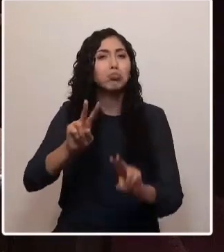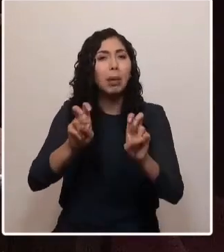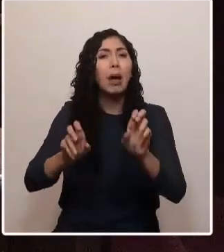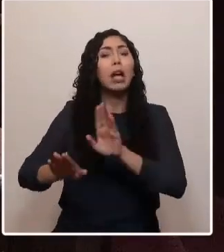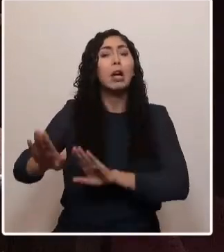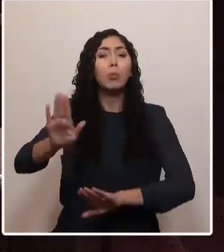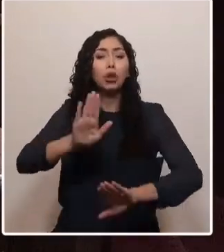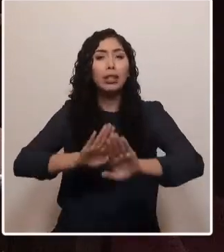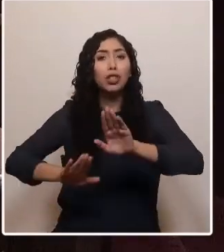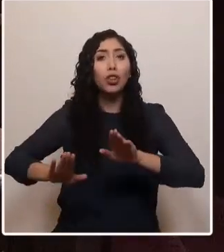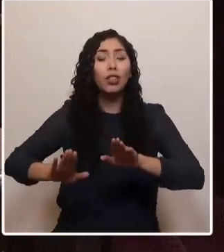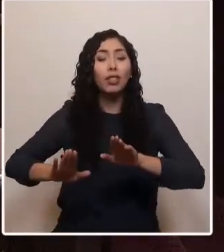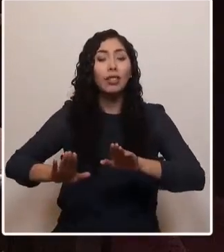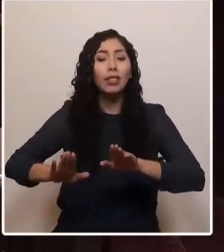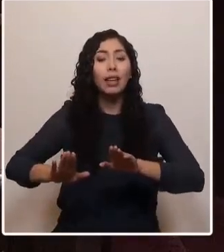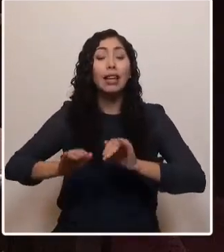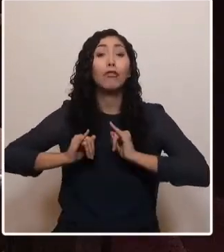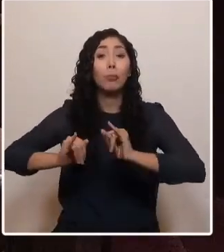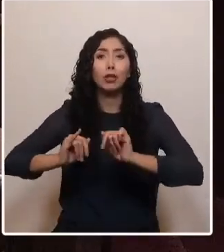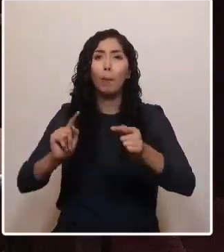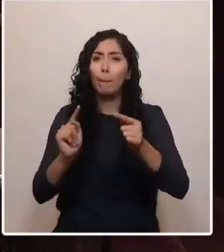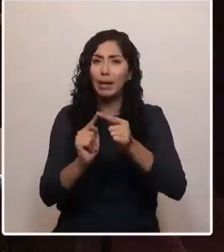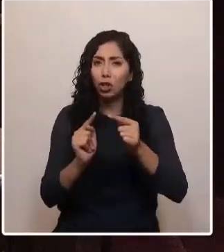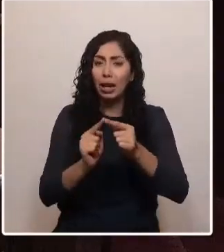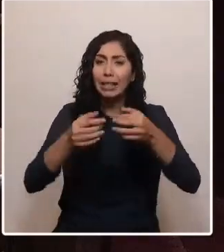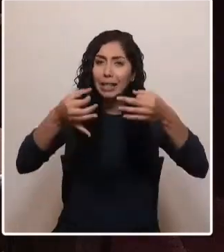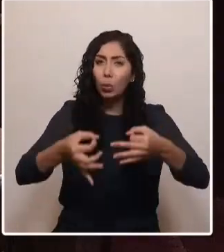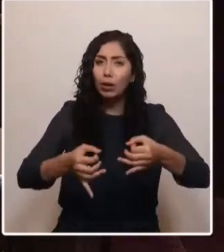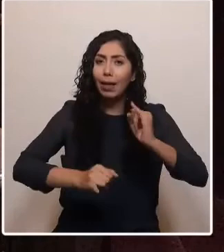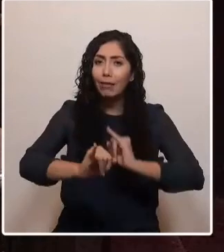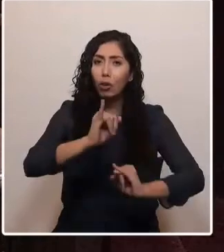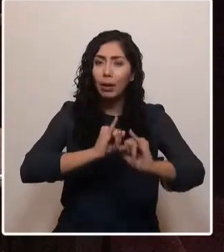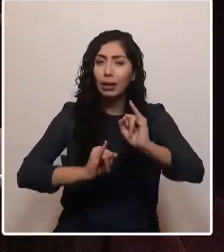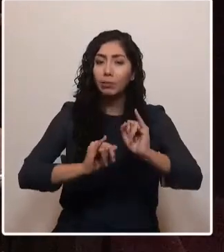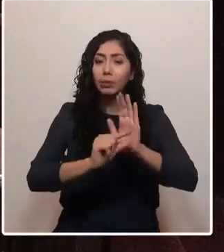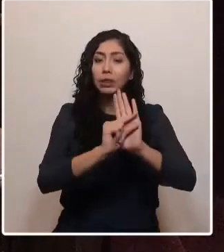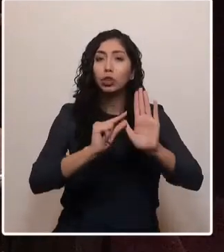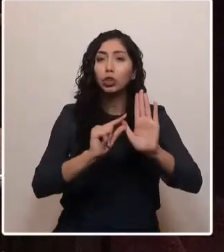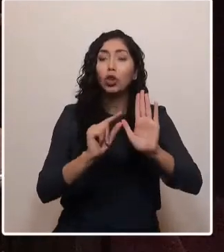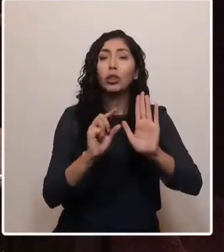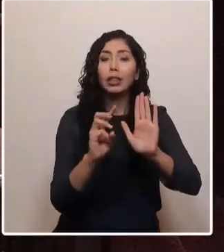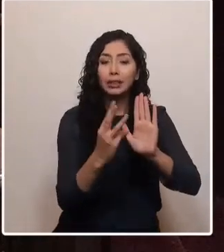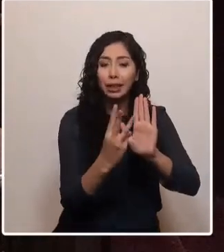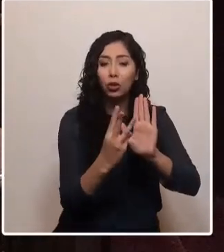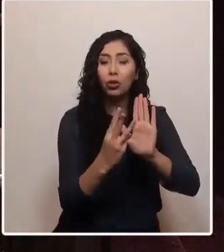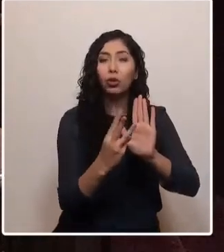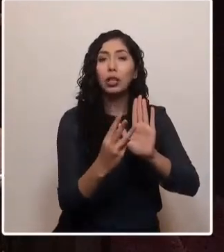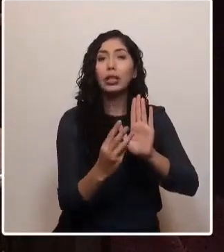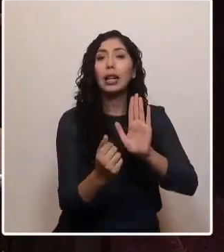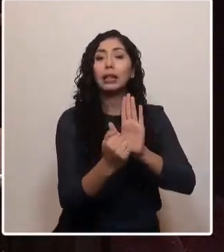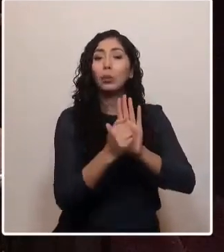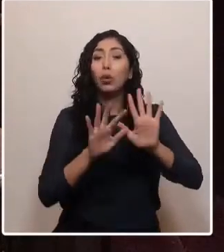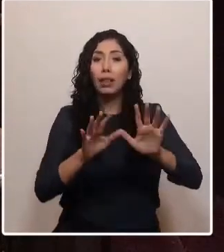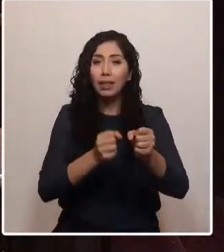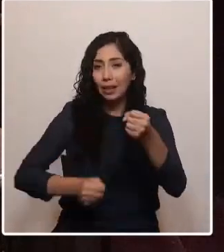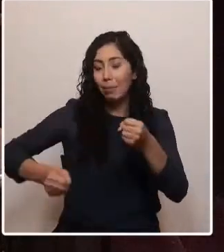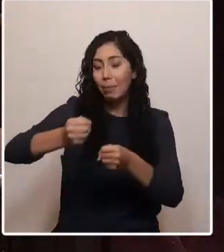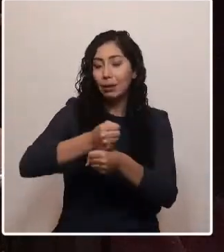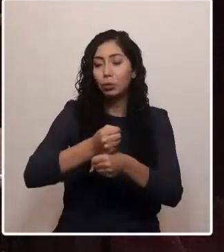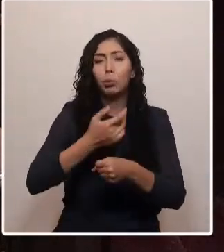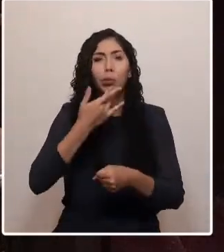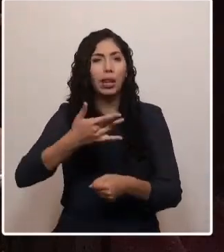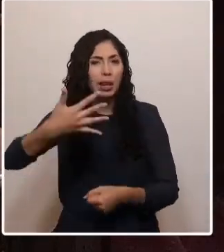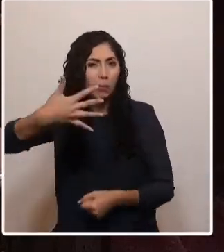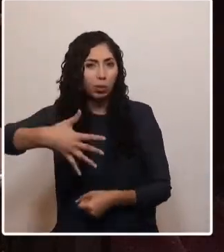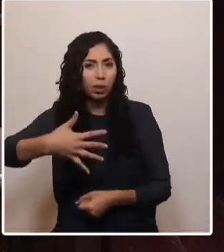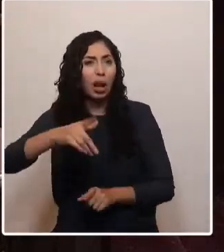datos personales y seguridad informática de los artículos 9, inciso 3 y el artículo 10 de reemplazo. ¿Por qué es importante? Pues muchos estarán diciendo esto es materia